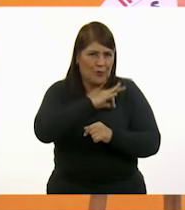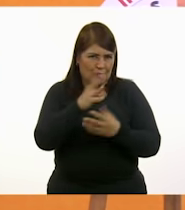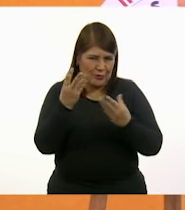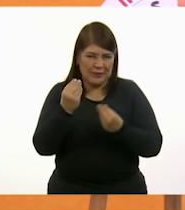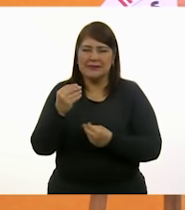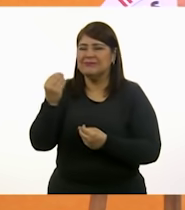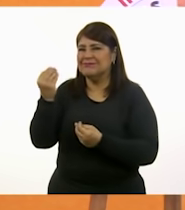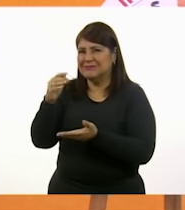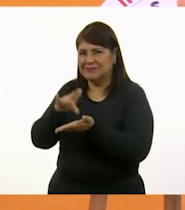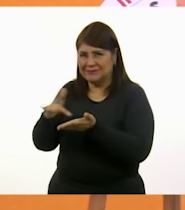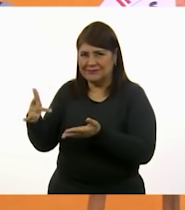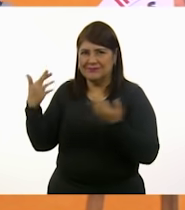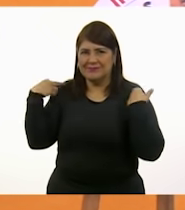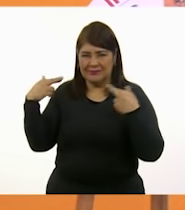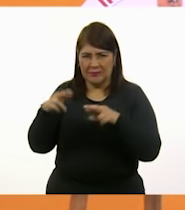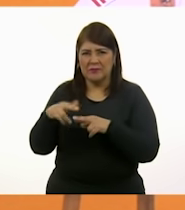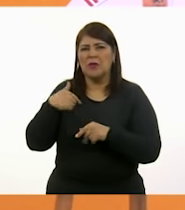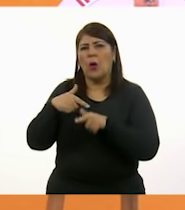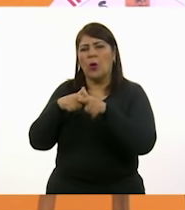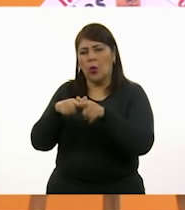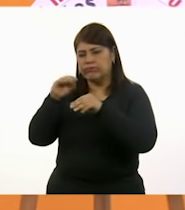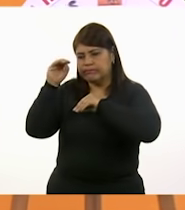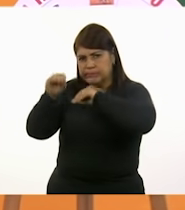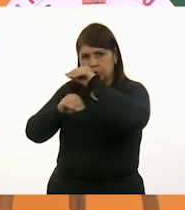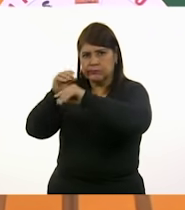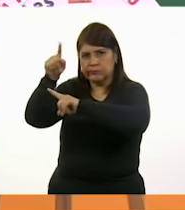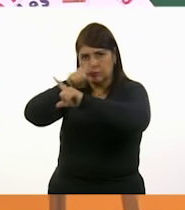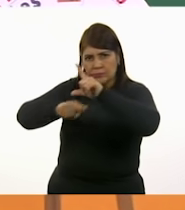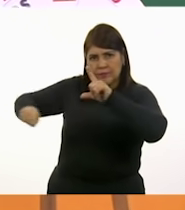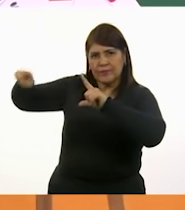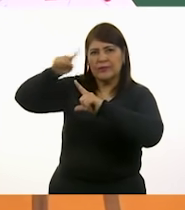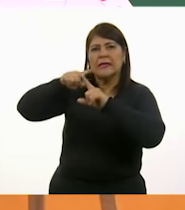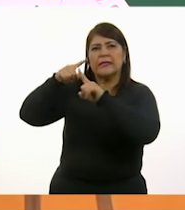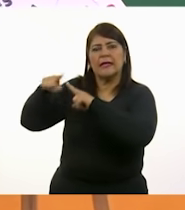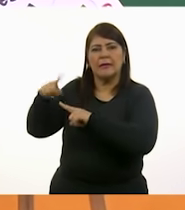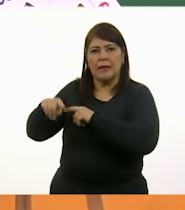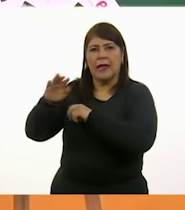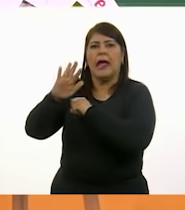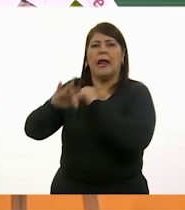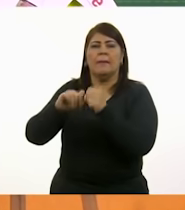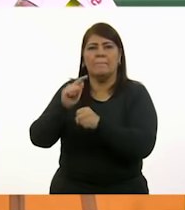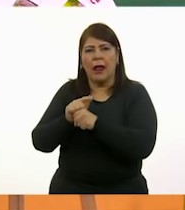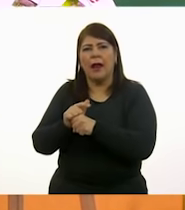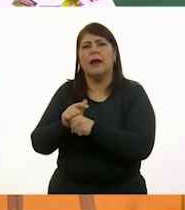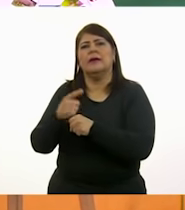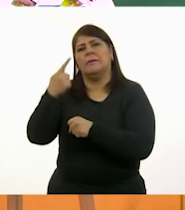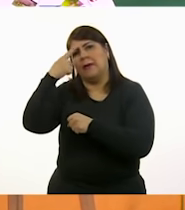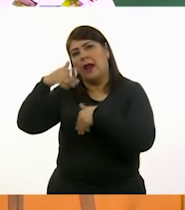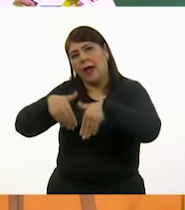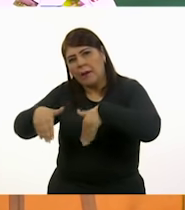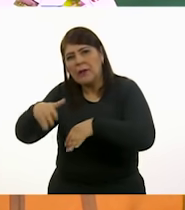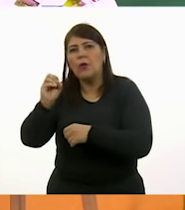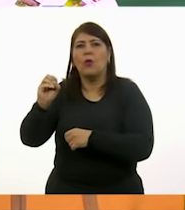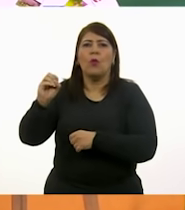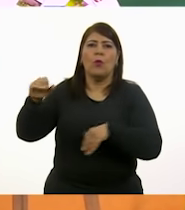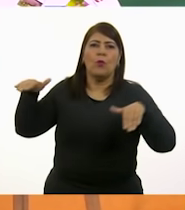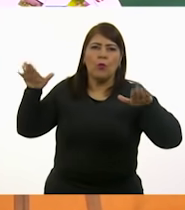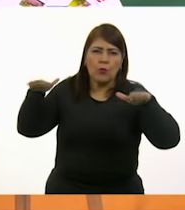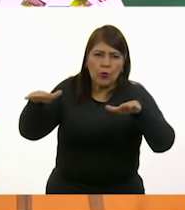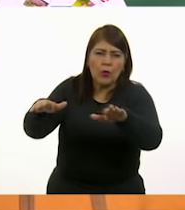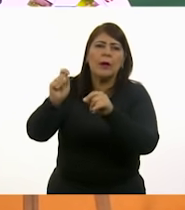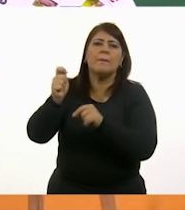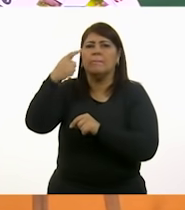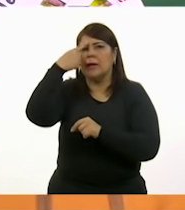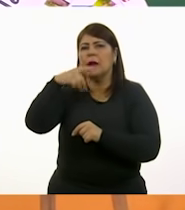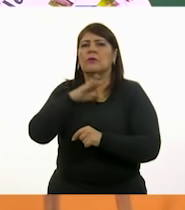profe Danis Yo voy a seguir llenando la ruleta de animales que caminan y que vuelan Para tenerlo completo para la siguiente clase